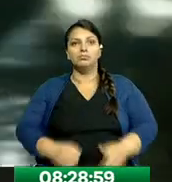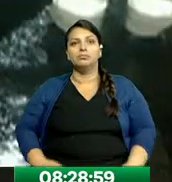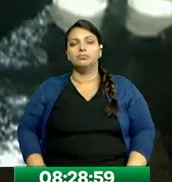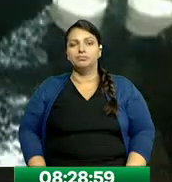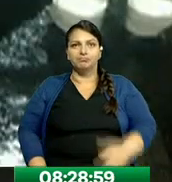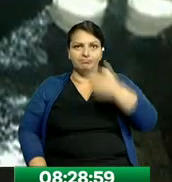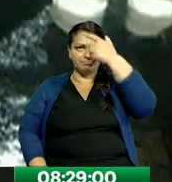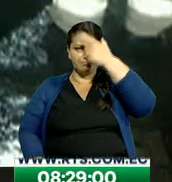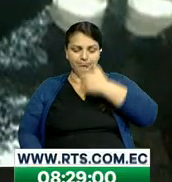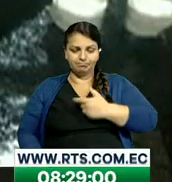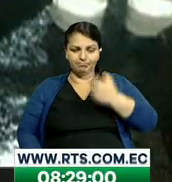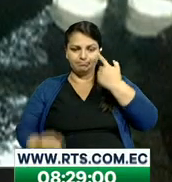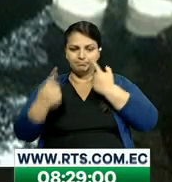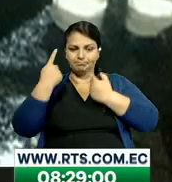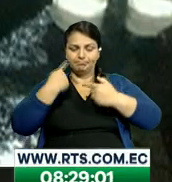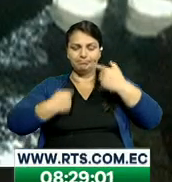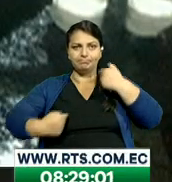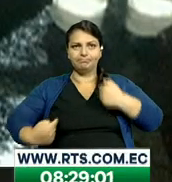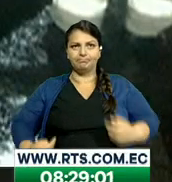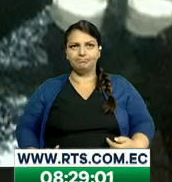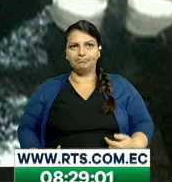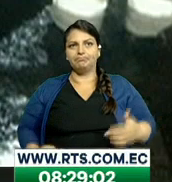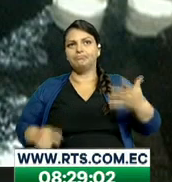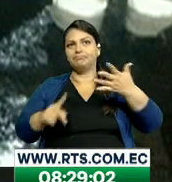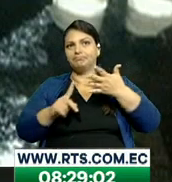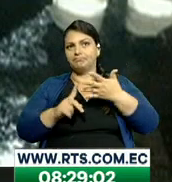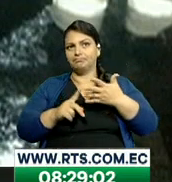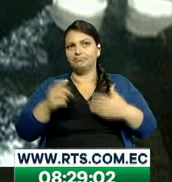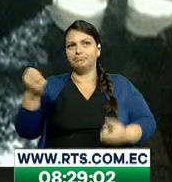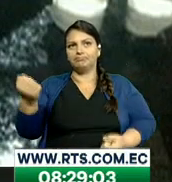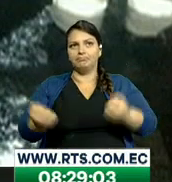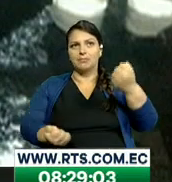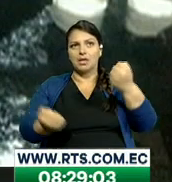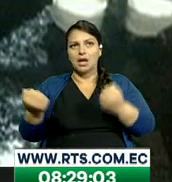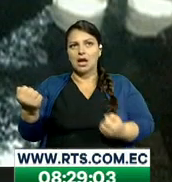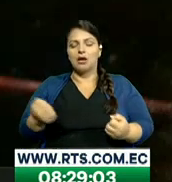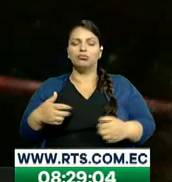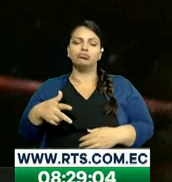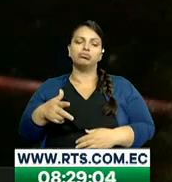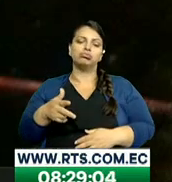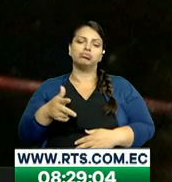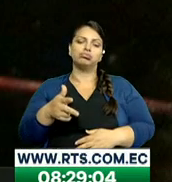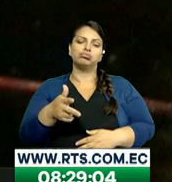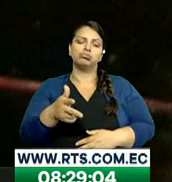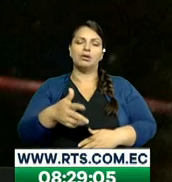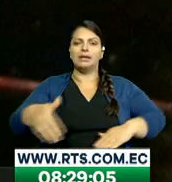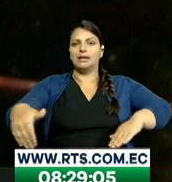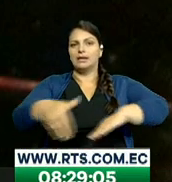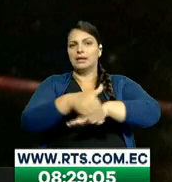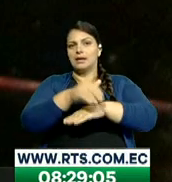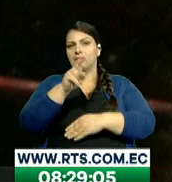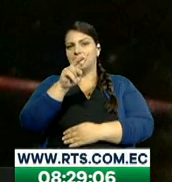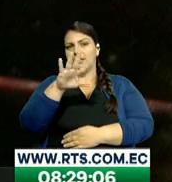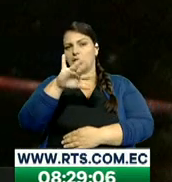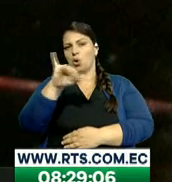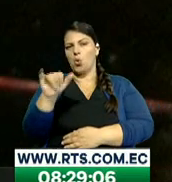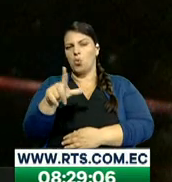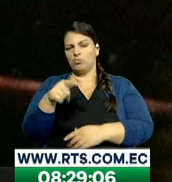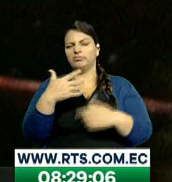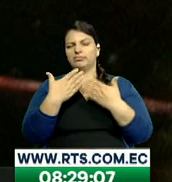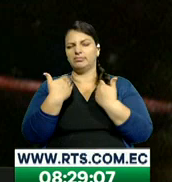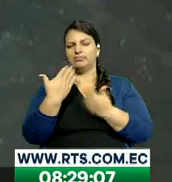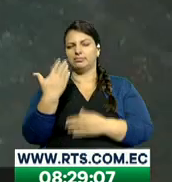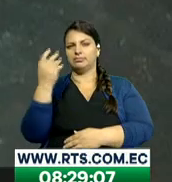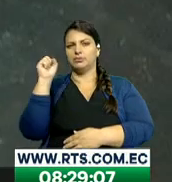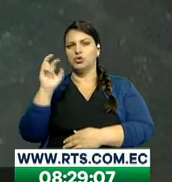El desperfecto eléctrico hizo que este vehículo se incendiara cuando circulaba por la avenida 25 de Julio en el sur de la ciudad.